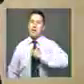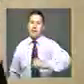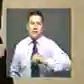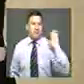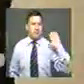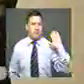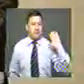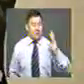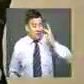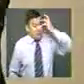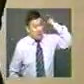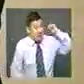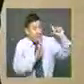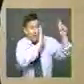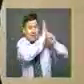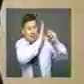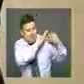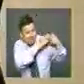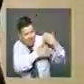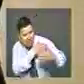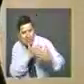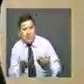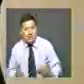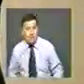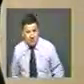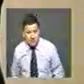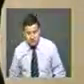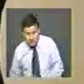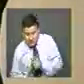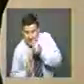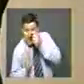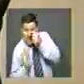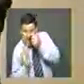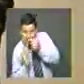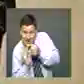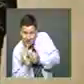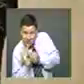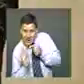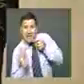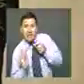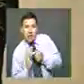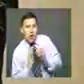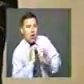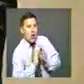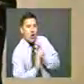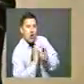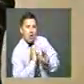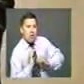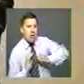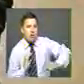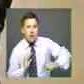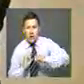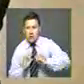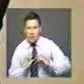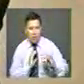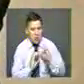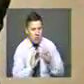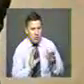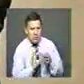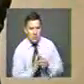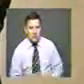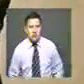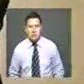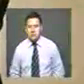le agregaban divinos y cosas de esas, pero es que el matrimonio es una comunicación de derechos. ¿Qué hizo